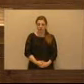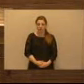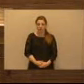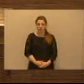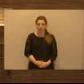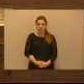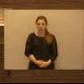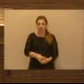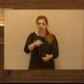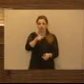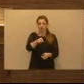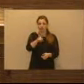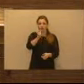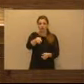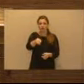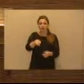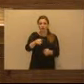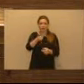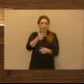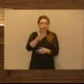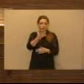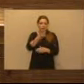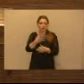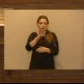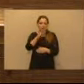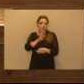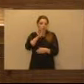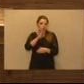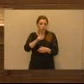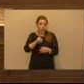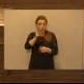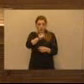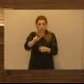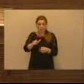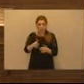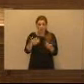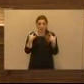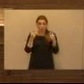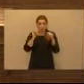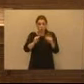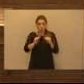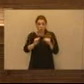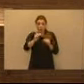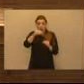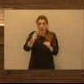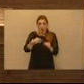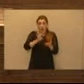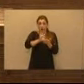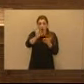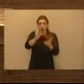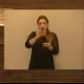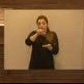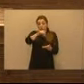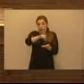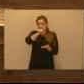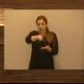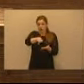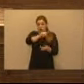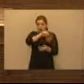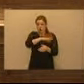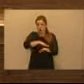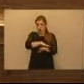Estas y muchas otras irregularidades que tienen sus responsables en los servicios centrales y en el Gobierno.